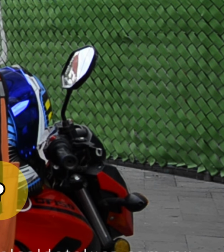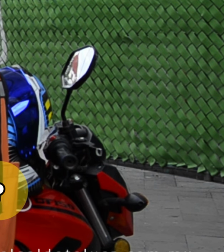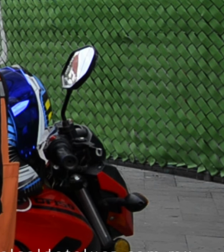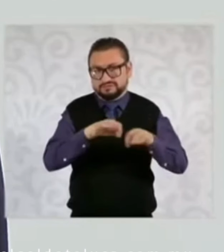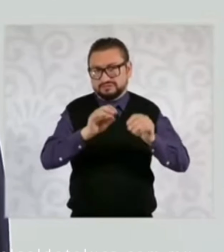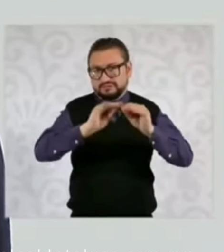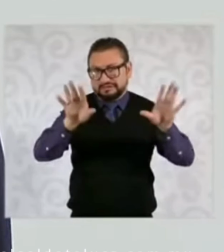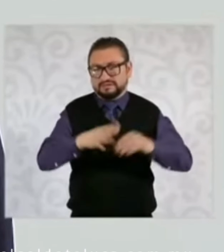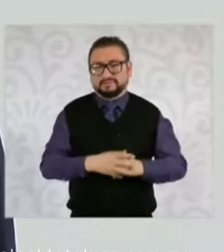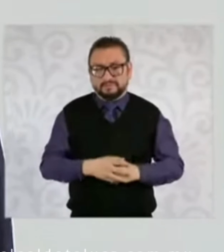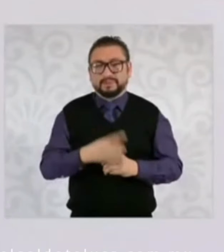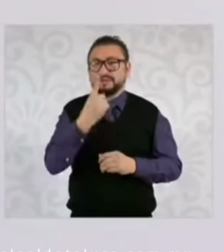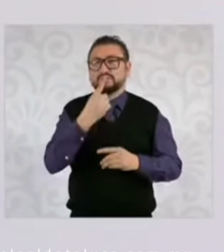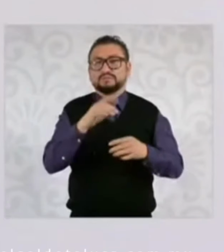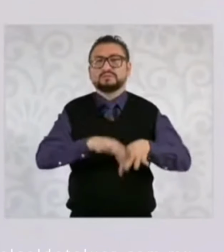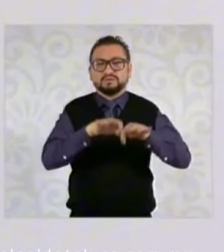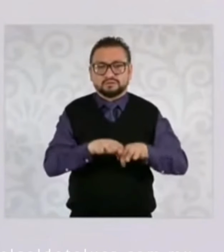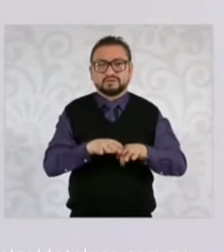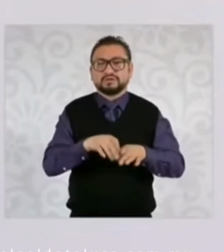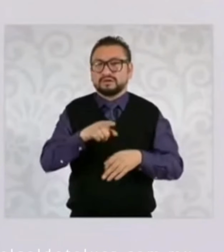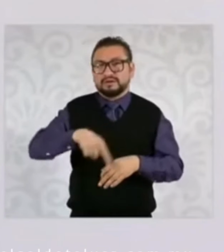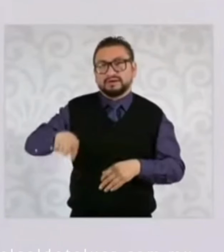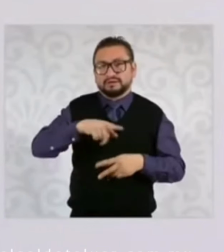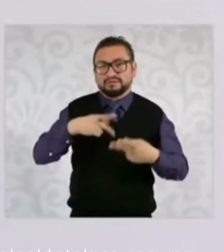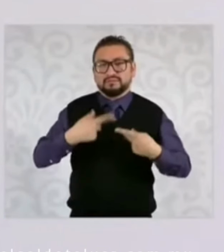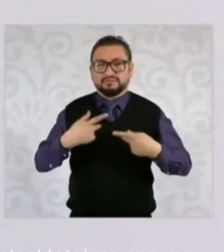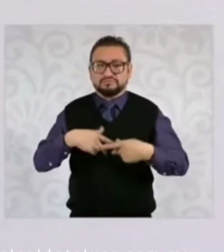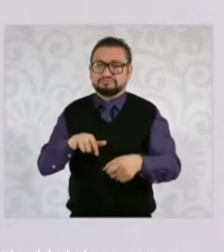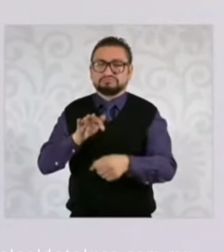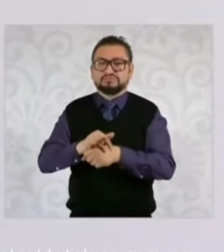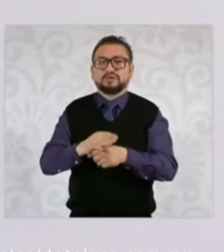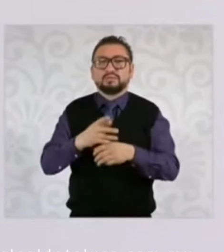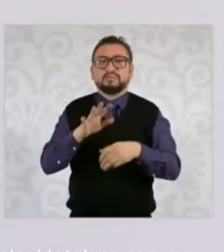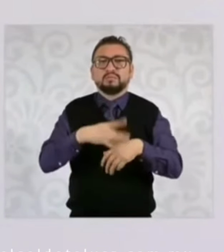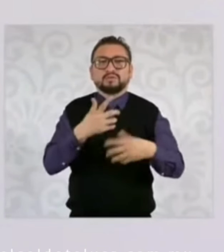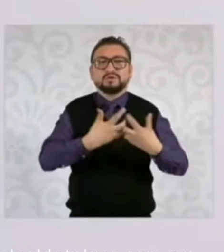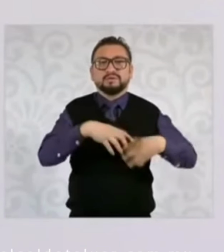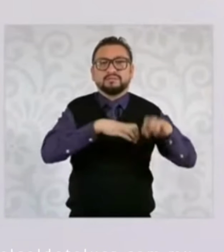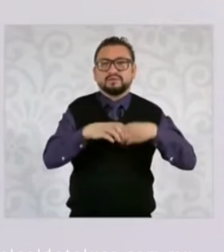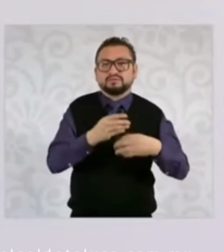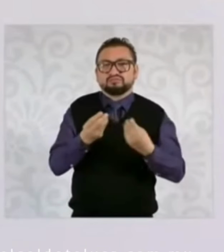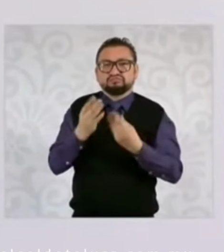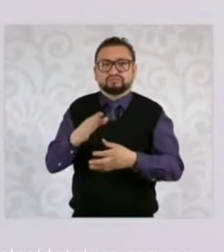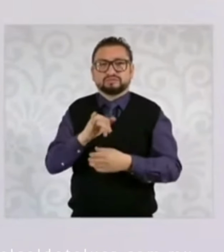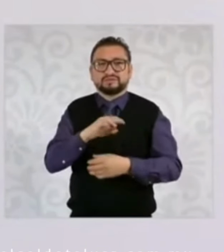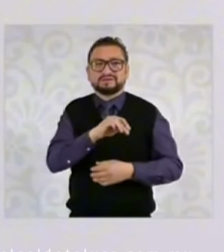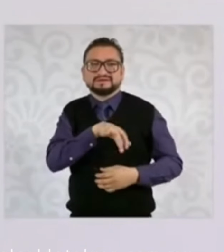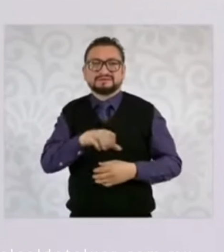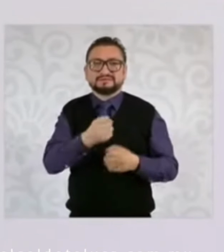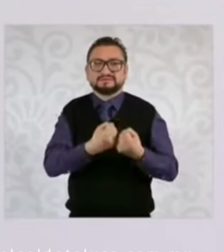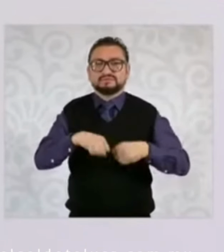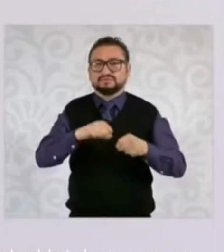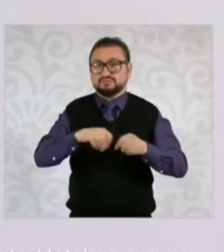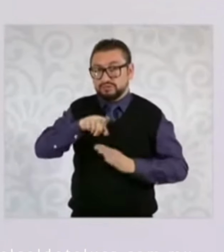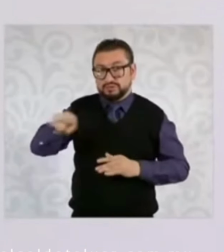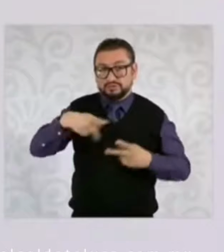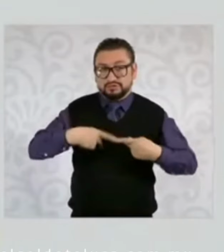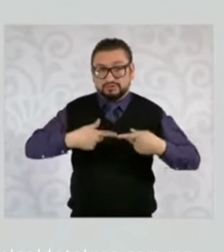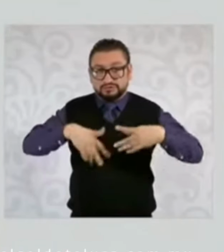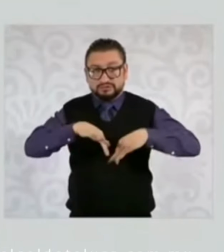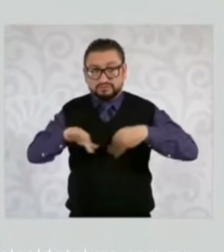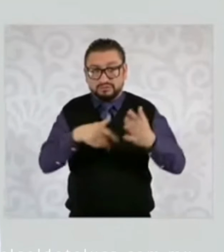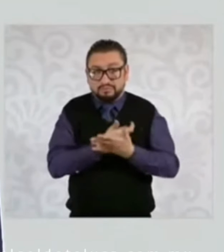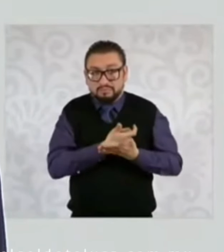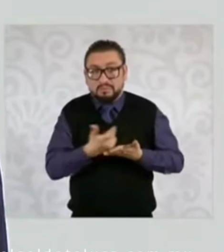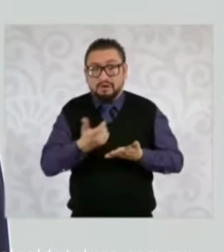salario mínimo. El otorgamiento de la protección social, que es justamente que las personas trabajadoras que generen más de un salario mínimo